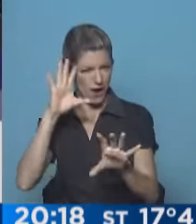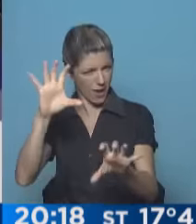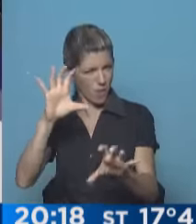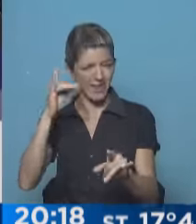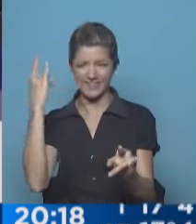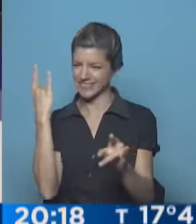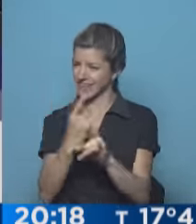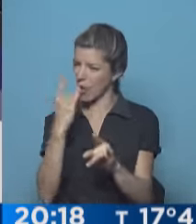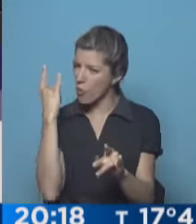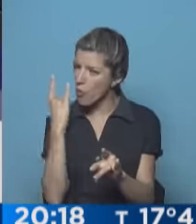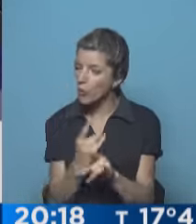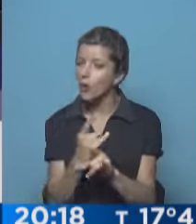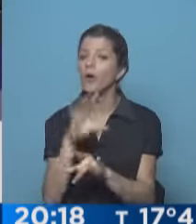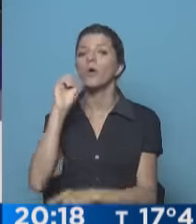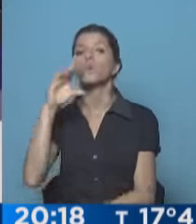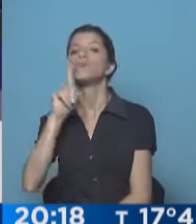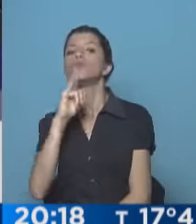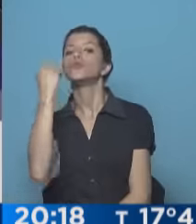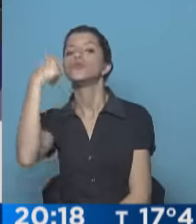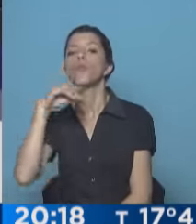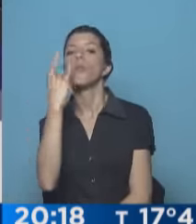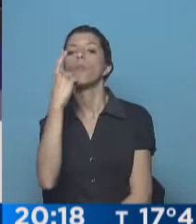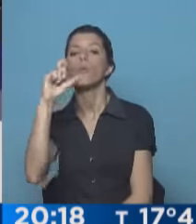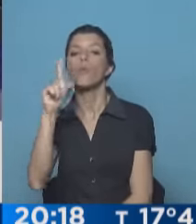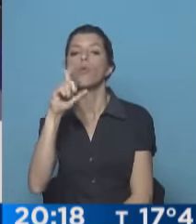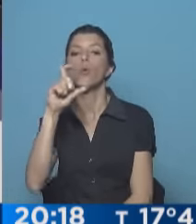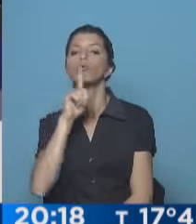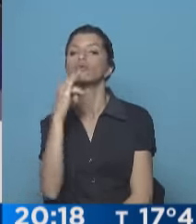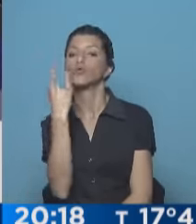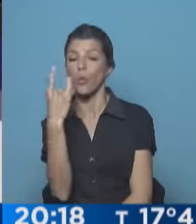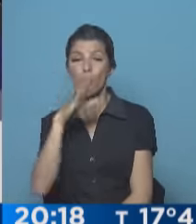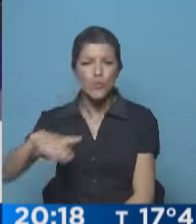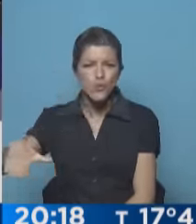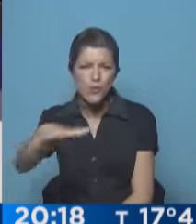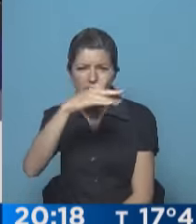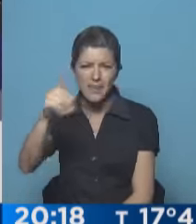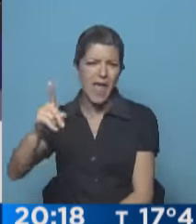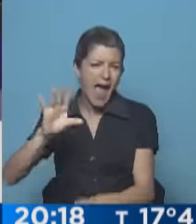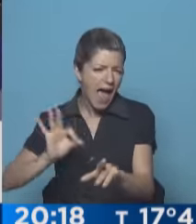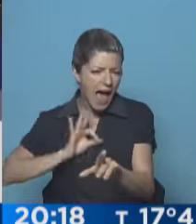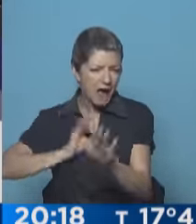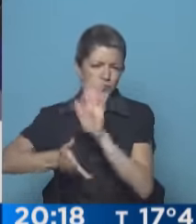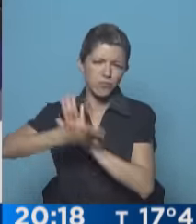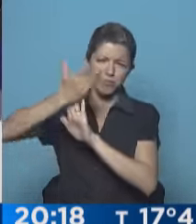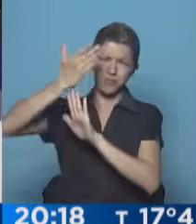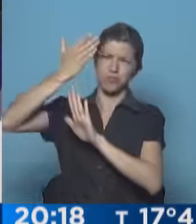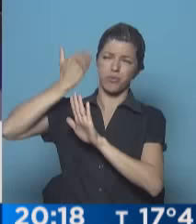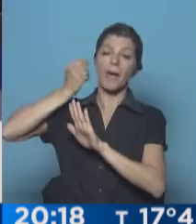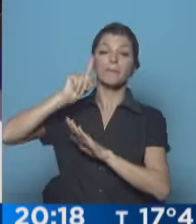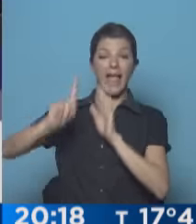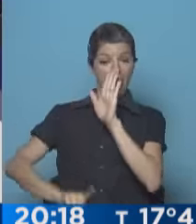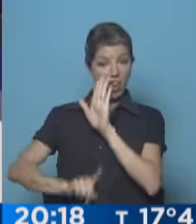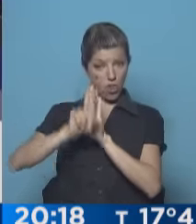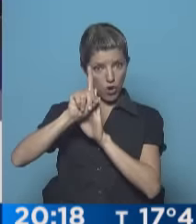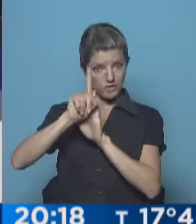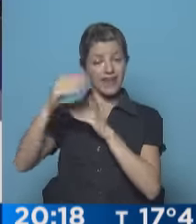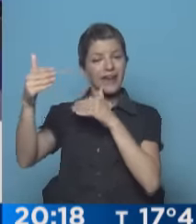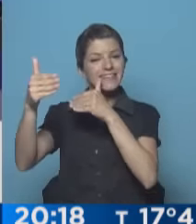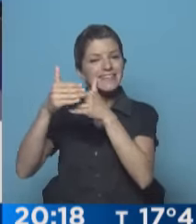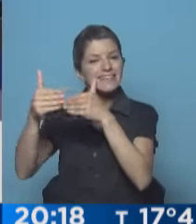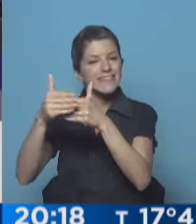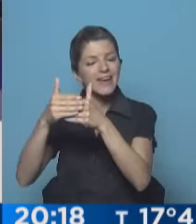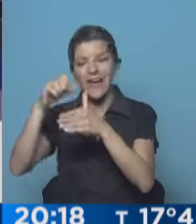recordarán o habrán escuchado, Tombuctú. Es una ciudad milenaria, justamente hacia el norte de Mali, que está muy cerca de la